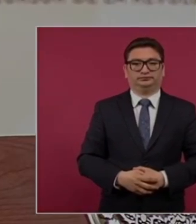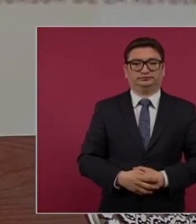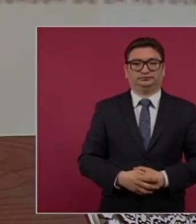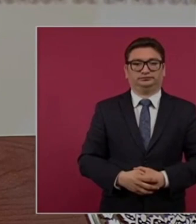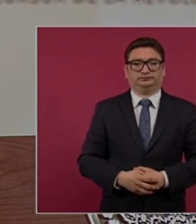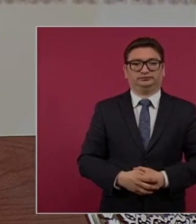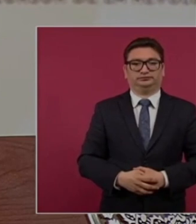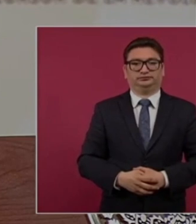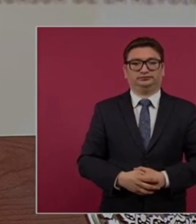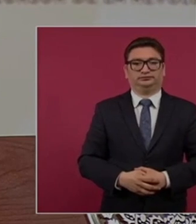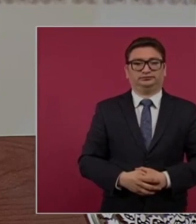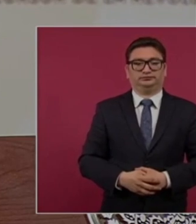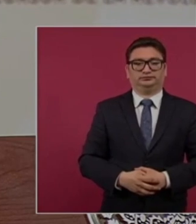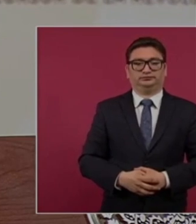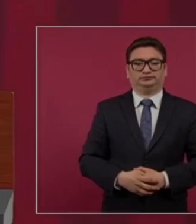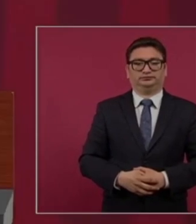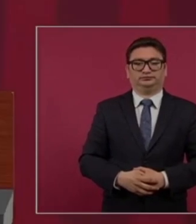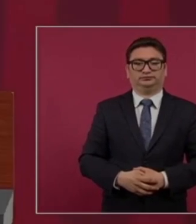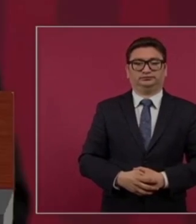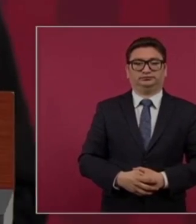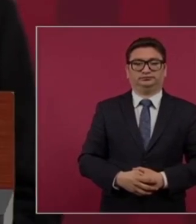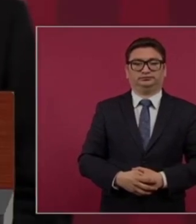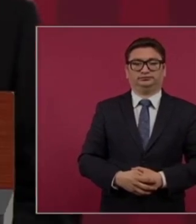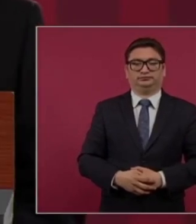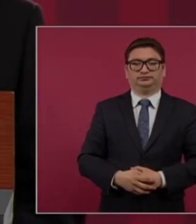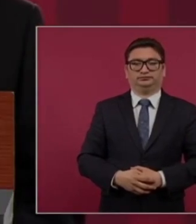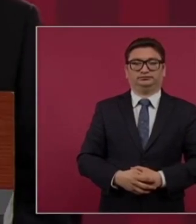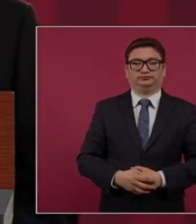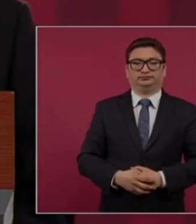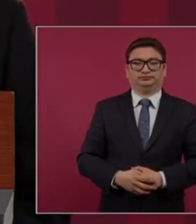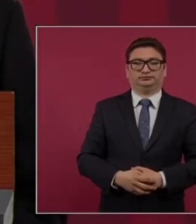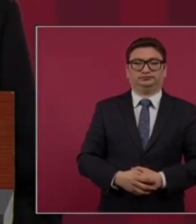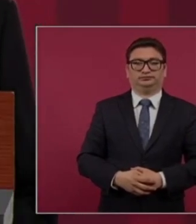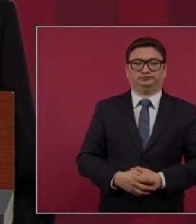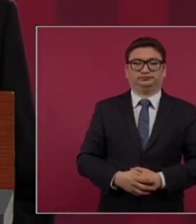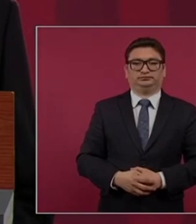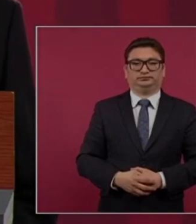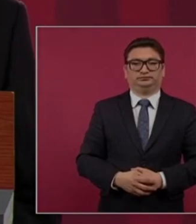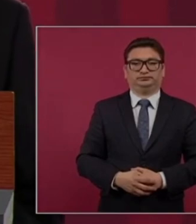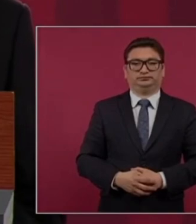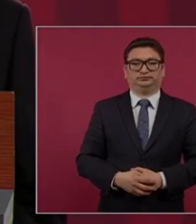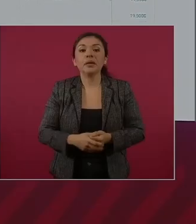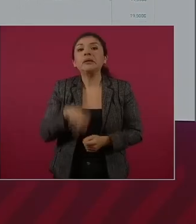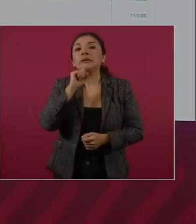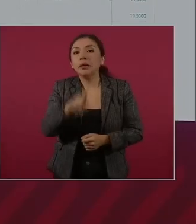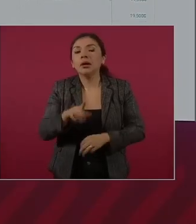excepción. ¿Y qué resultados le entregan a la afición, que hasta el presidente tuvo que recomendar que se organizara?